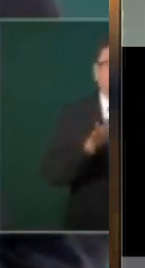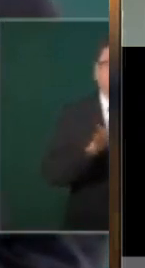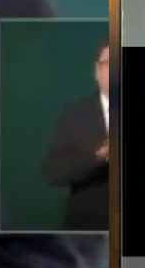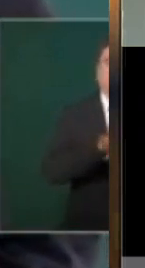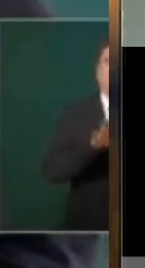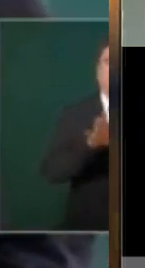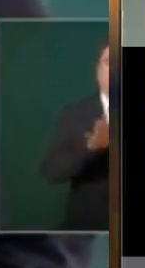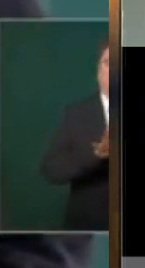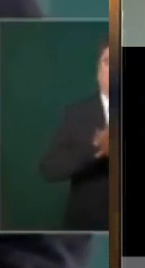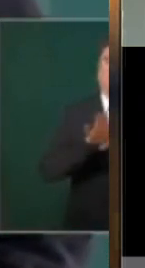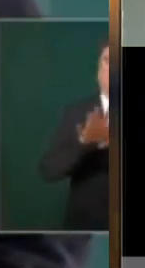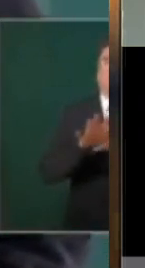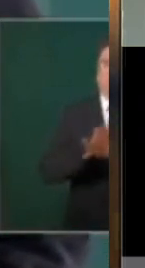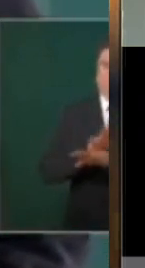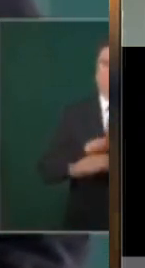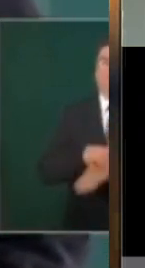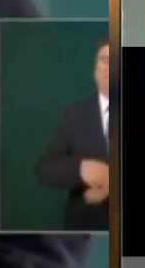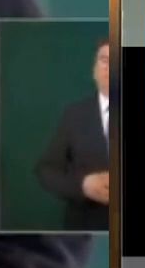cambiante,